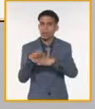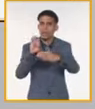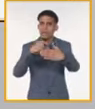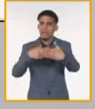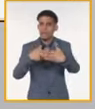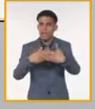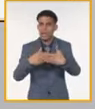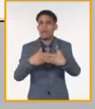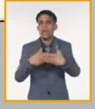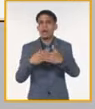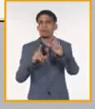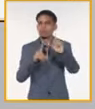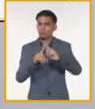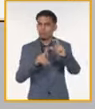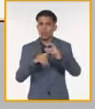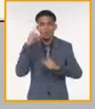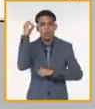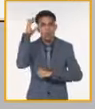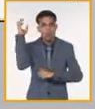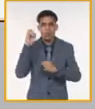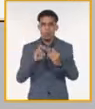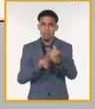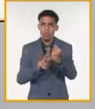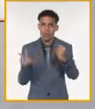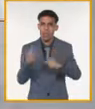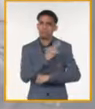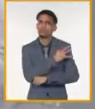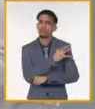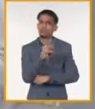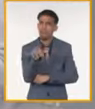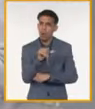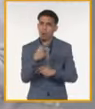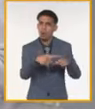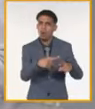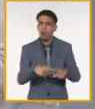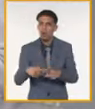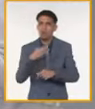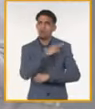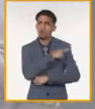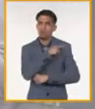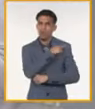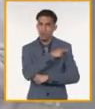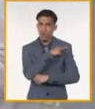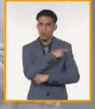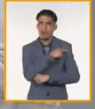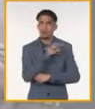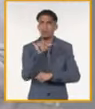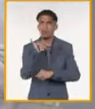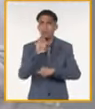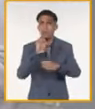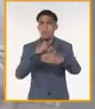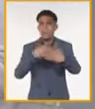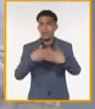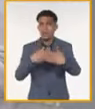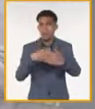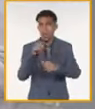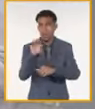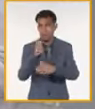los sindicatos los gobiernos provinciales se invitaron y participaron actores económicos que que ya estaban